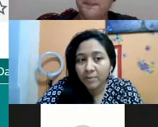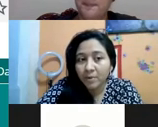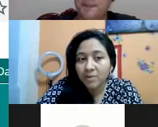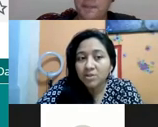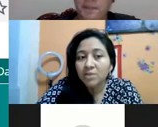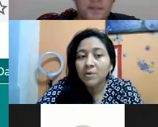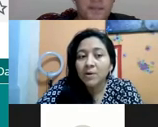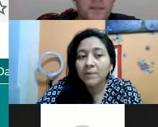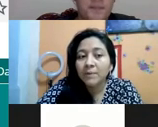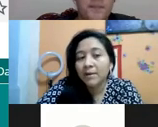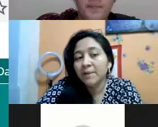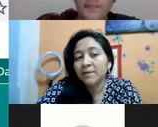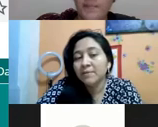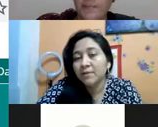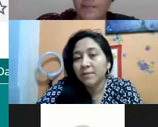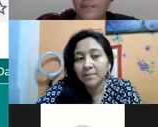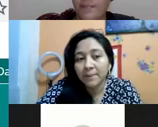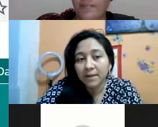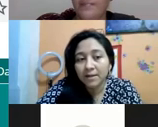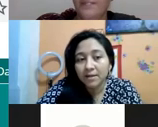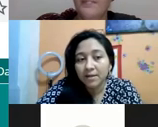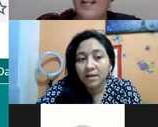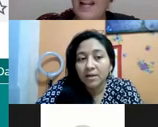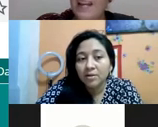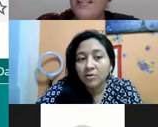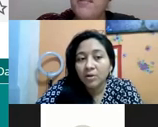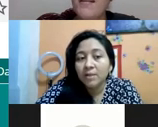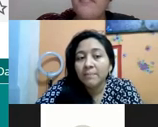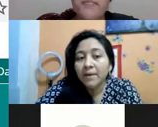presentó primero archivo, luego carpeta y finalmente página. Sí,